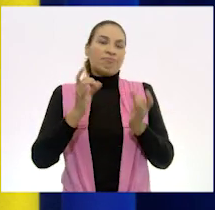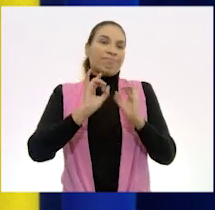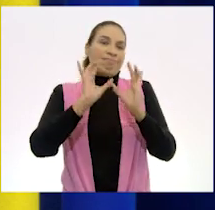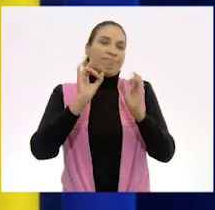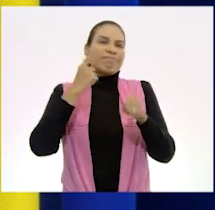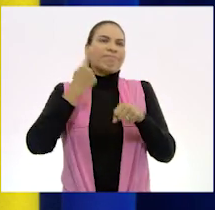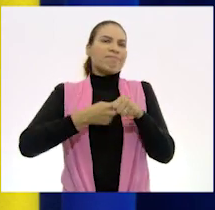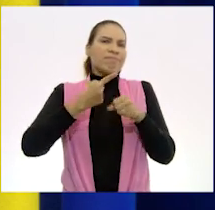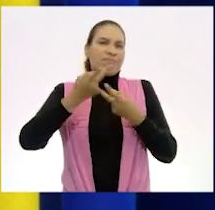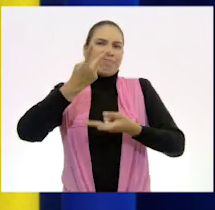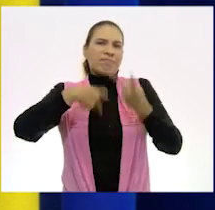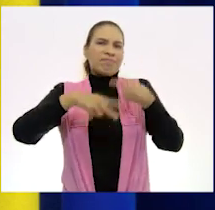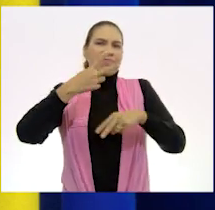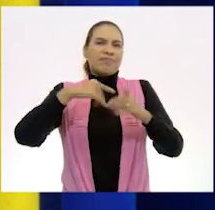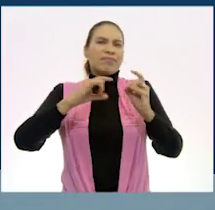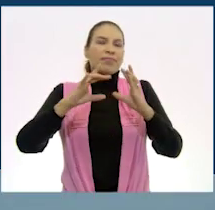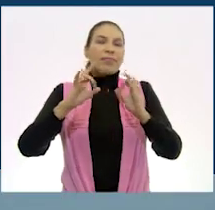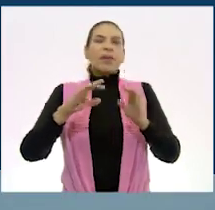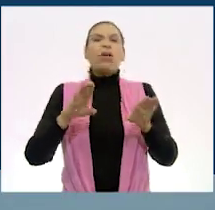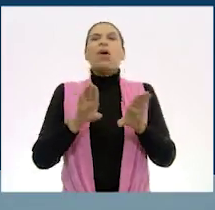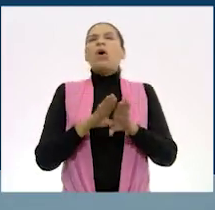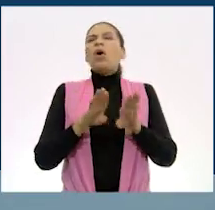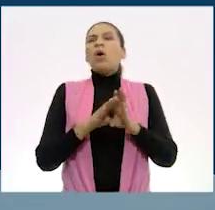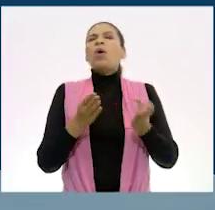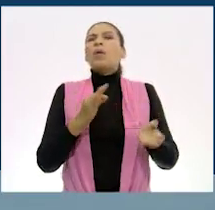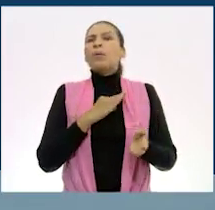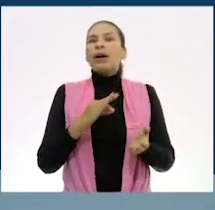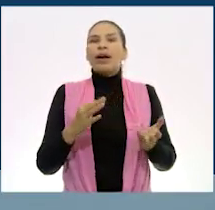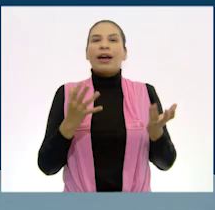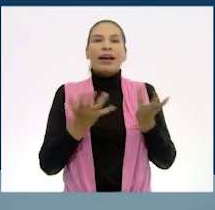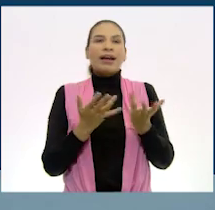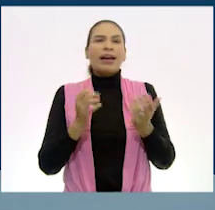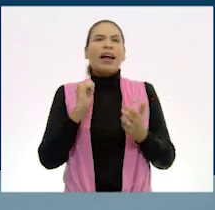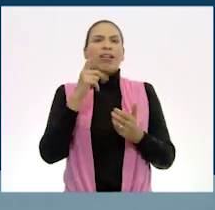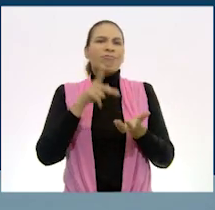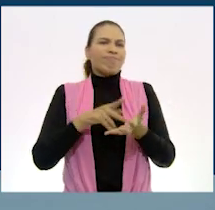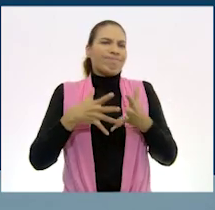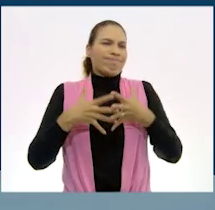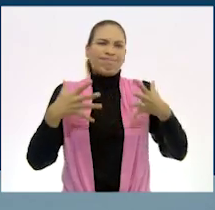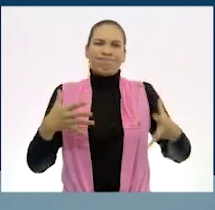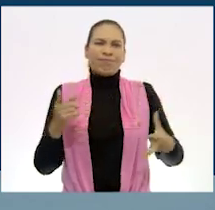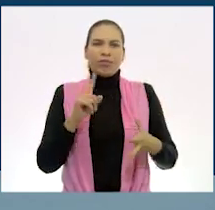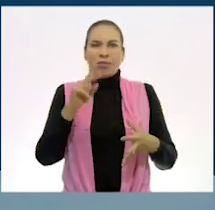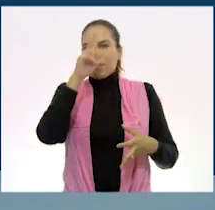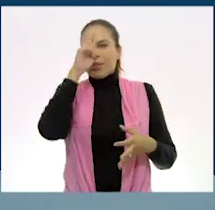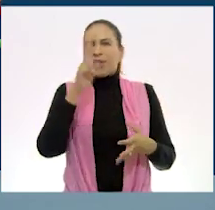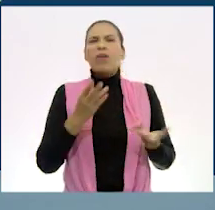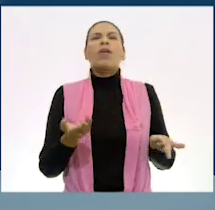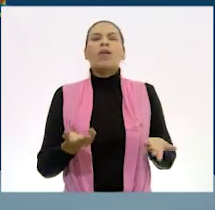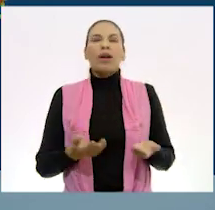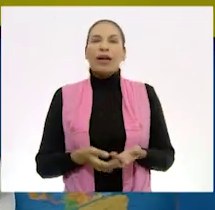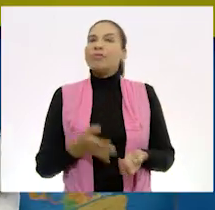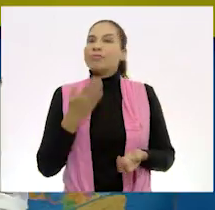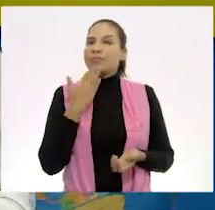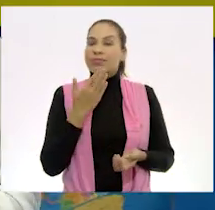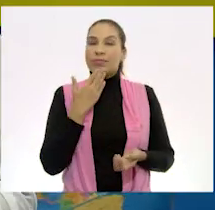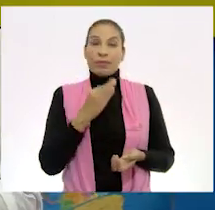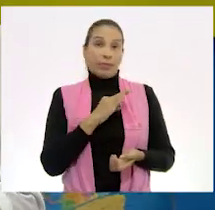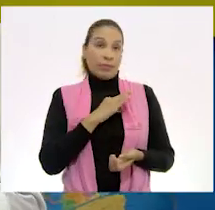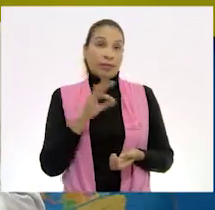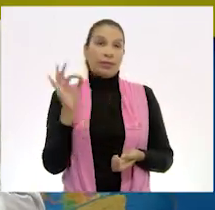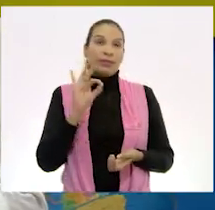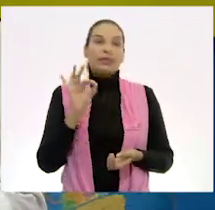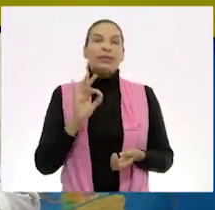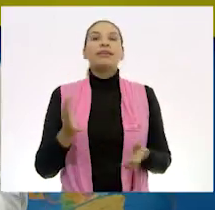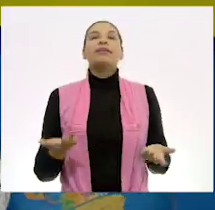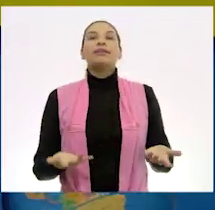consecuencias. ¿Y cómo podemos hacer que no tengamos sobrepeso u obesidad? Muy bien, pues podríamos